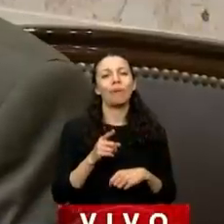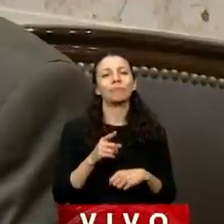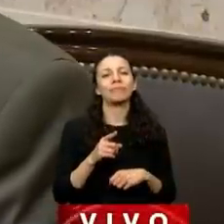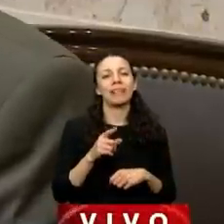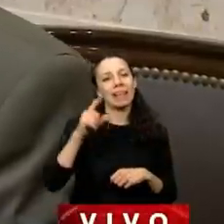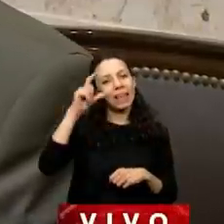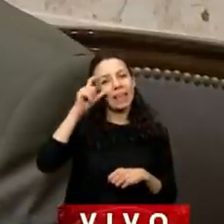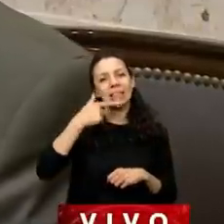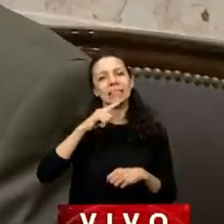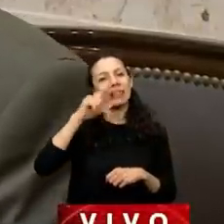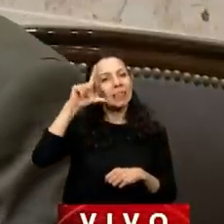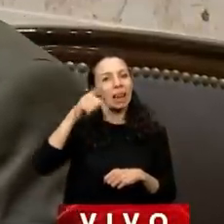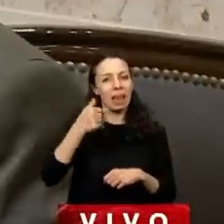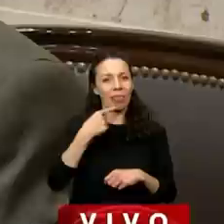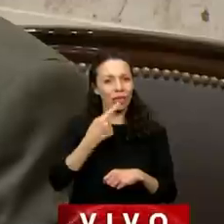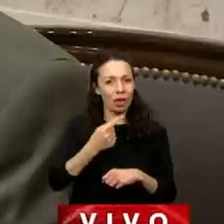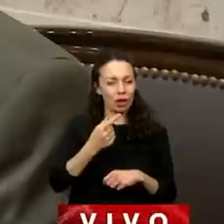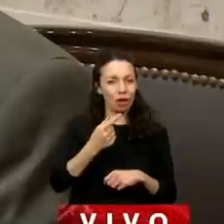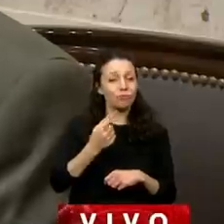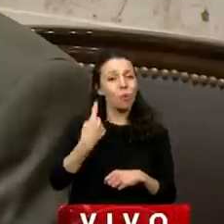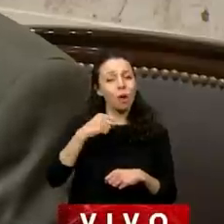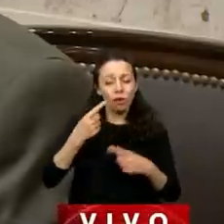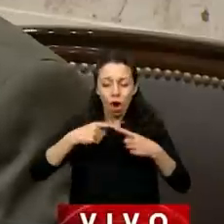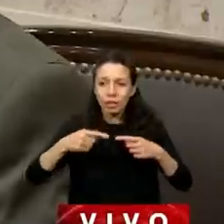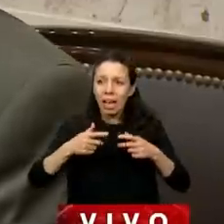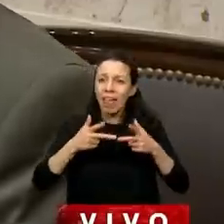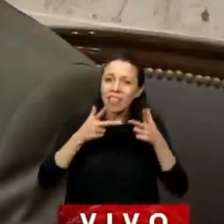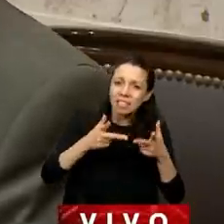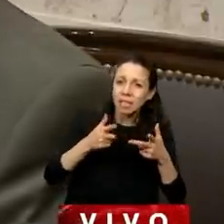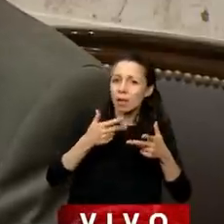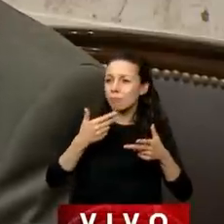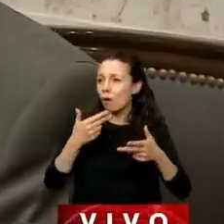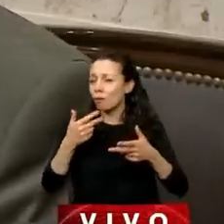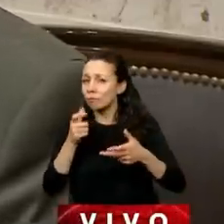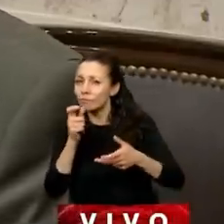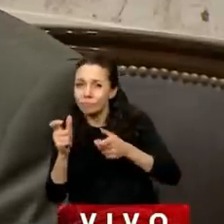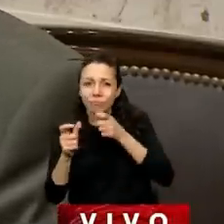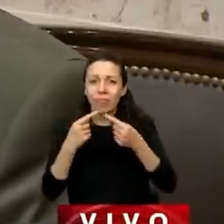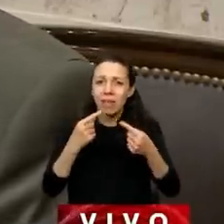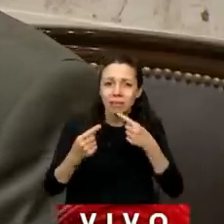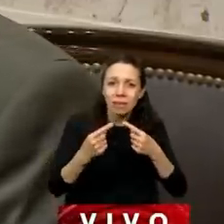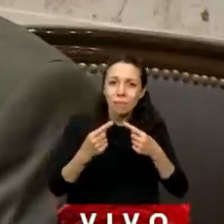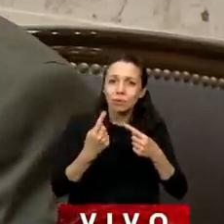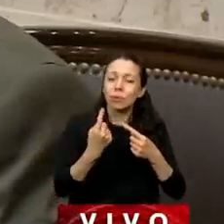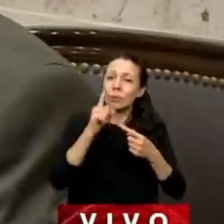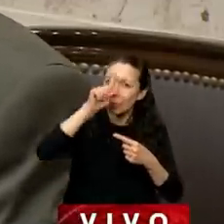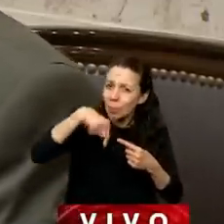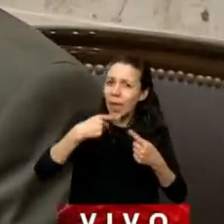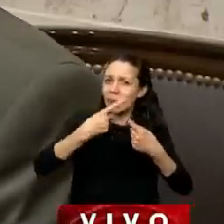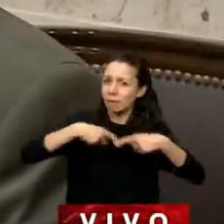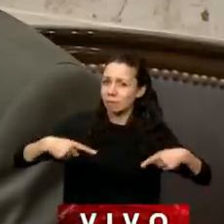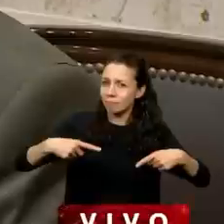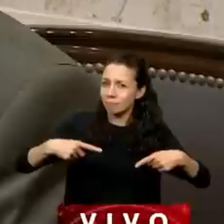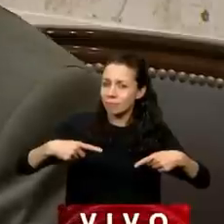Estela, ¿no? Hay, las palabras tienen consecuencias. Se está tratando de evitar que un hecho que es